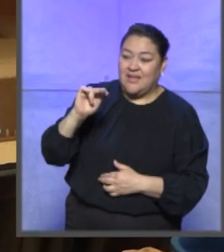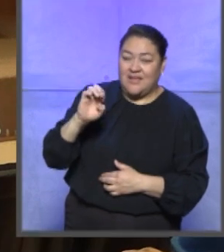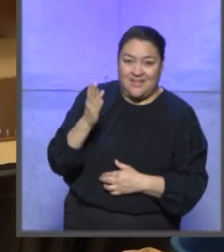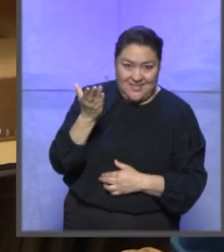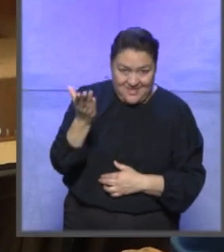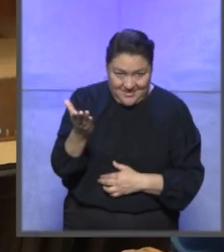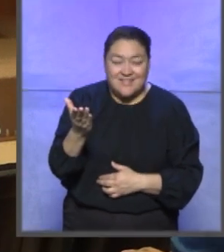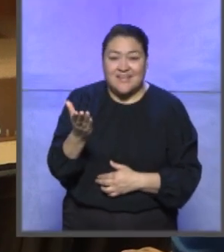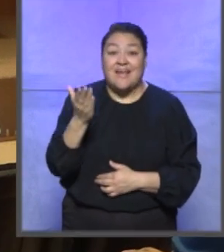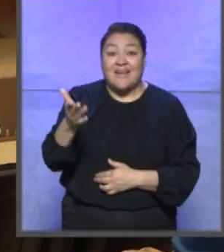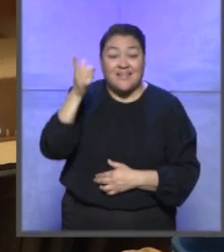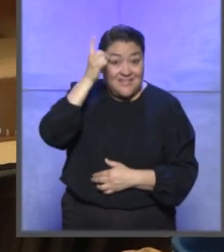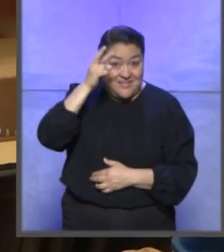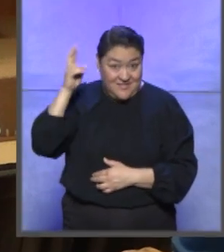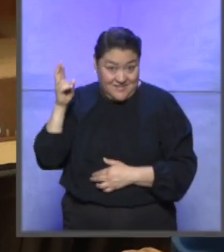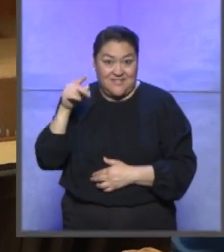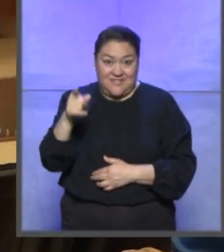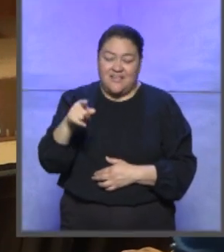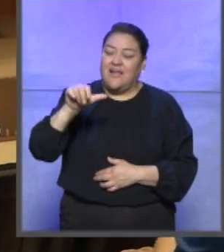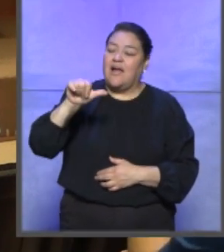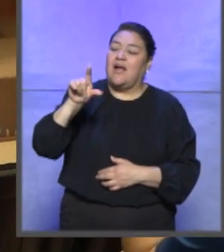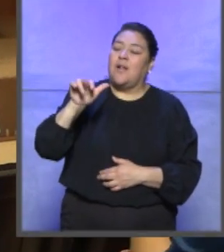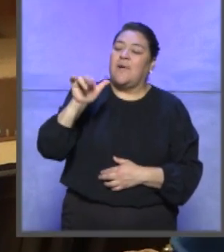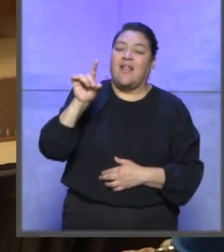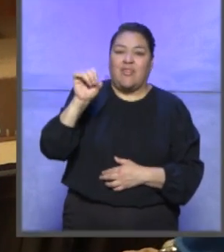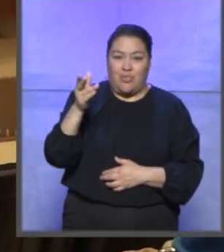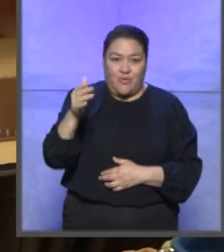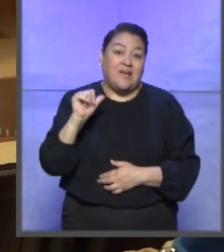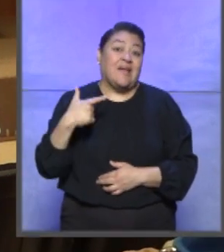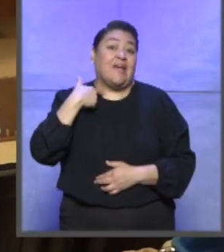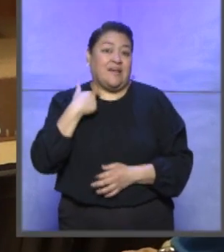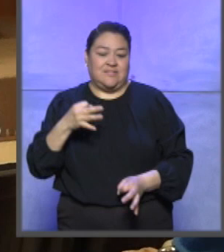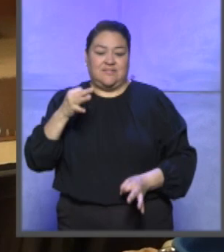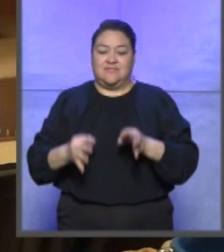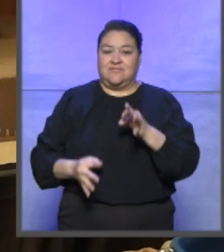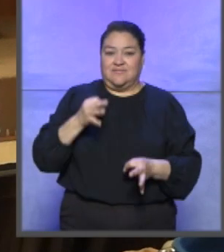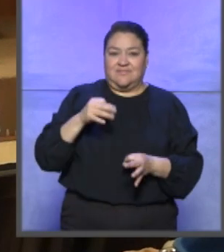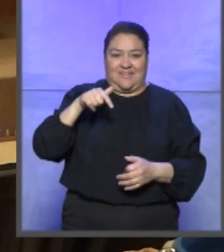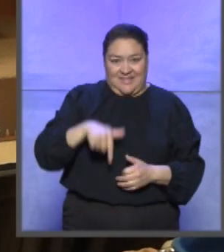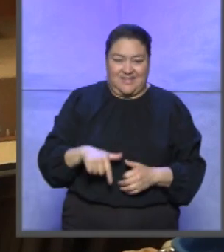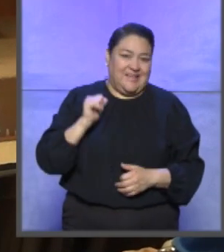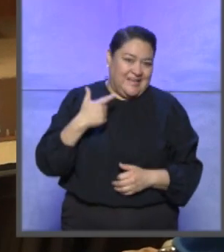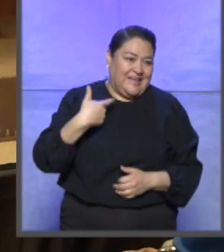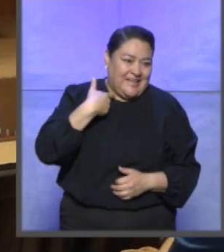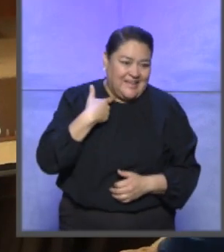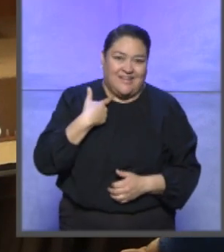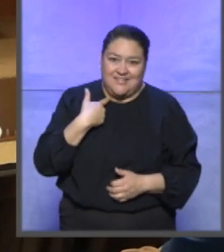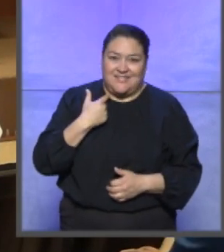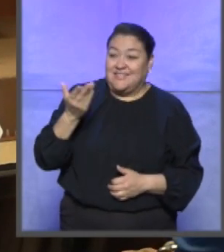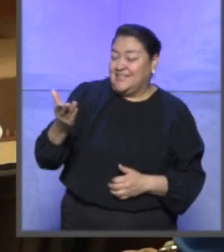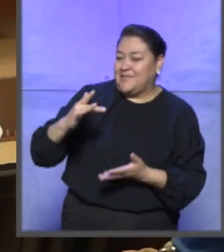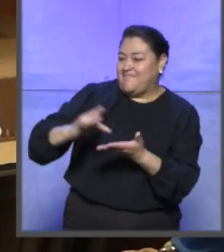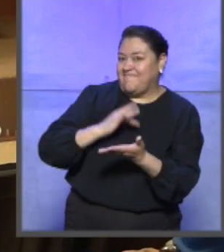INE, a la doctora Yolida Bey Alvarado de la Cruz, ex magistrada de este tribunal. Amiga,